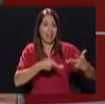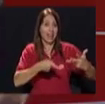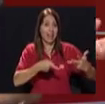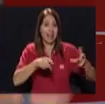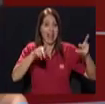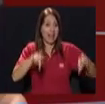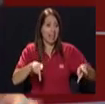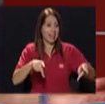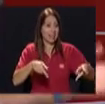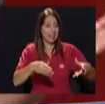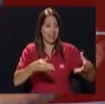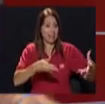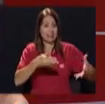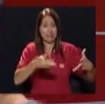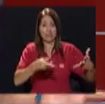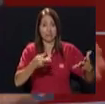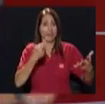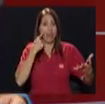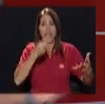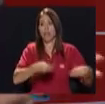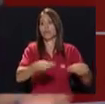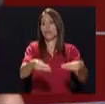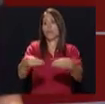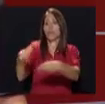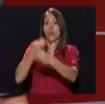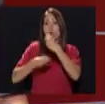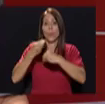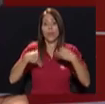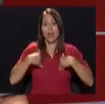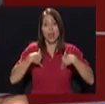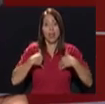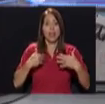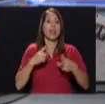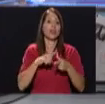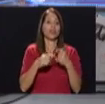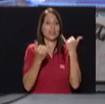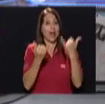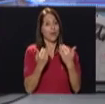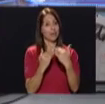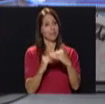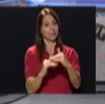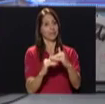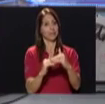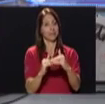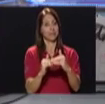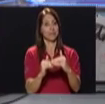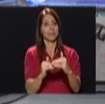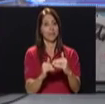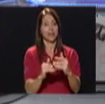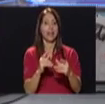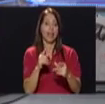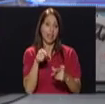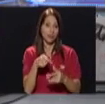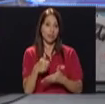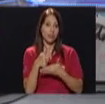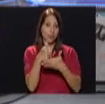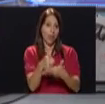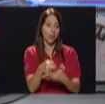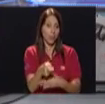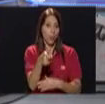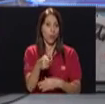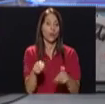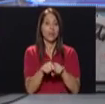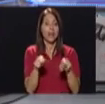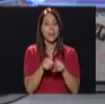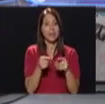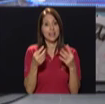como que al rato que no sabían ni qué comer ya los bichos de la cantidad de comida que tenían, entonces se está restringiendo, entonces eso como que